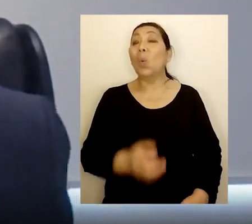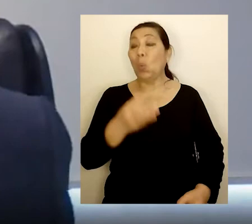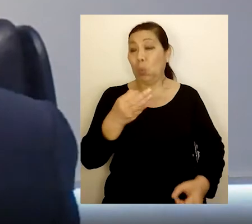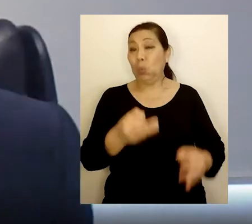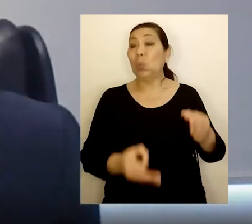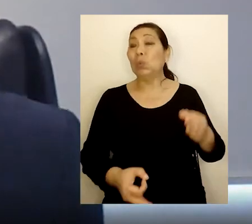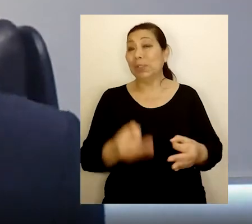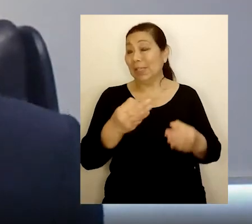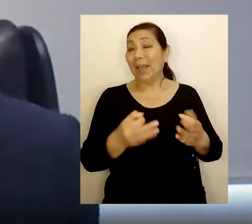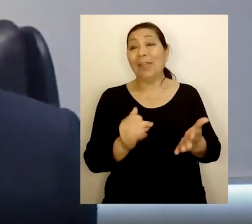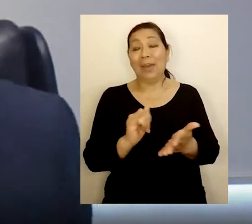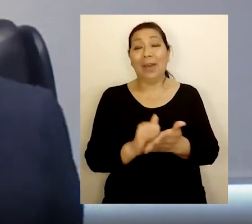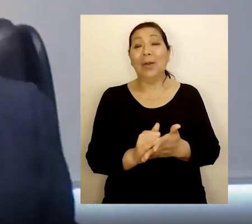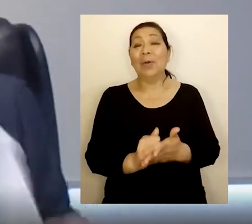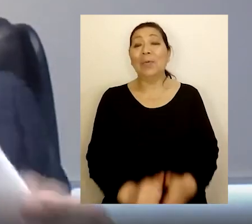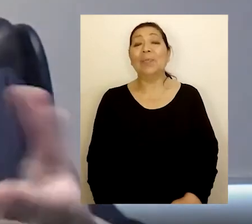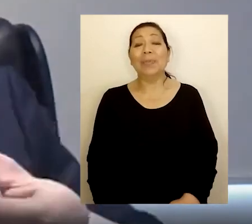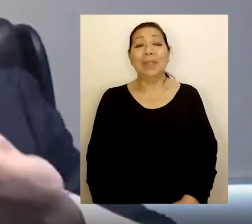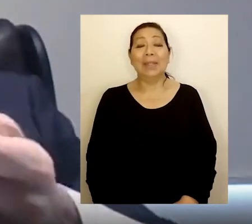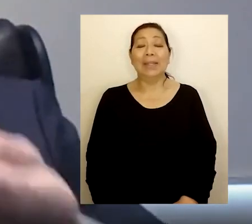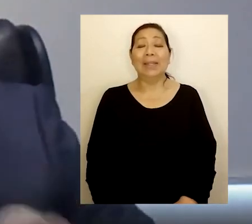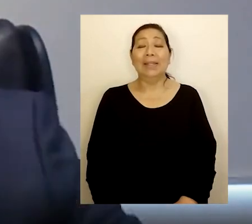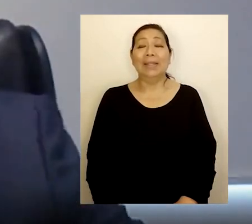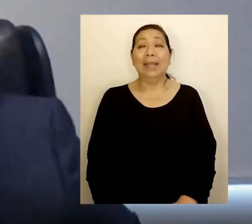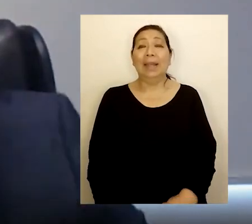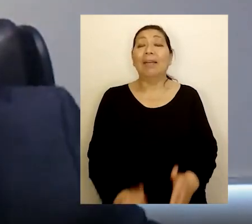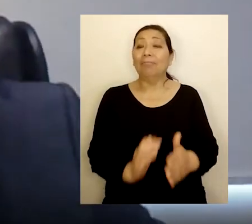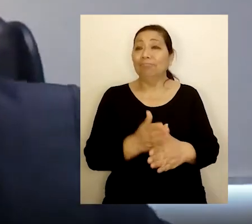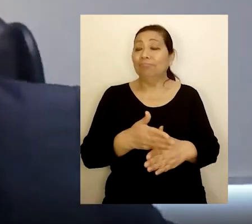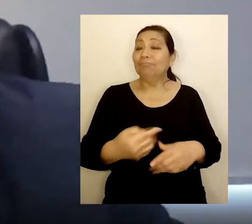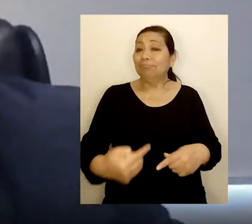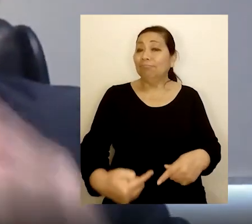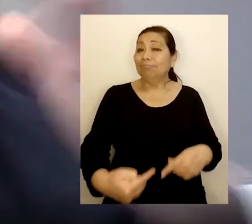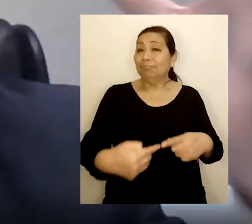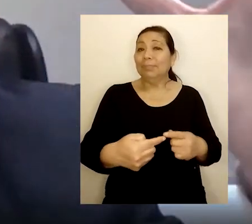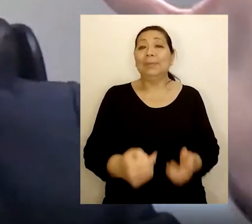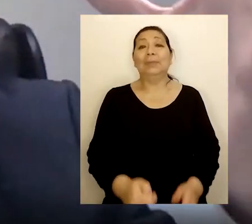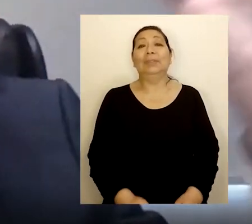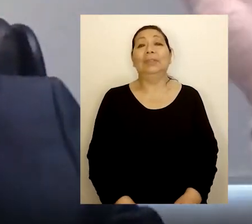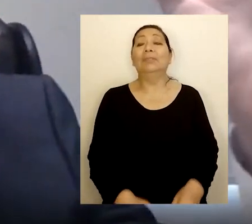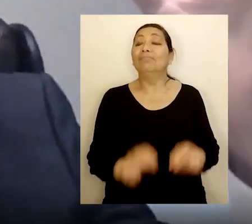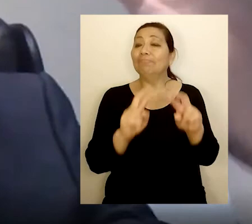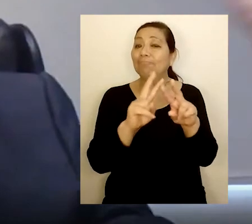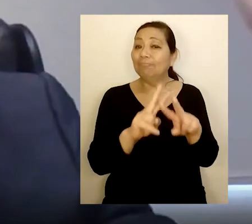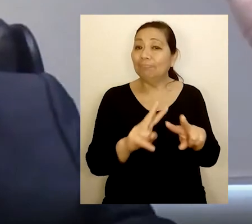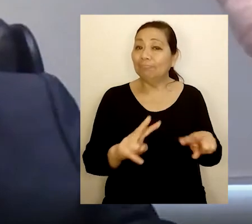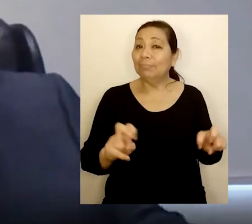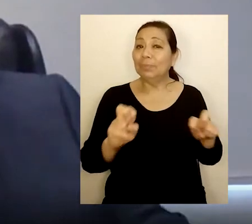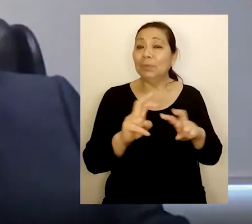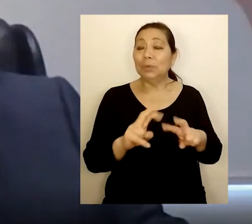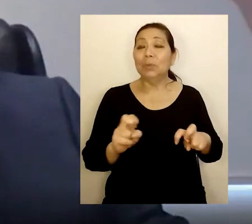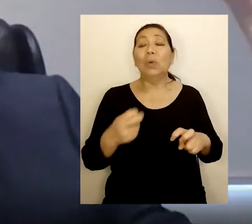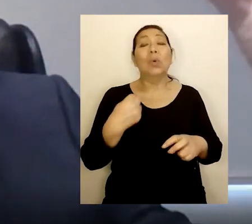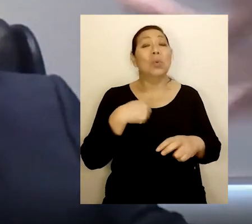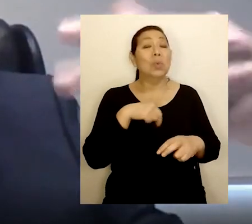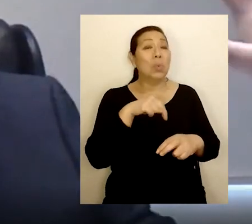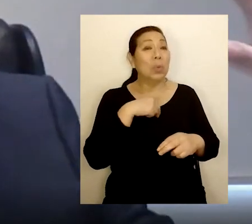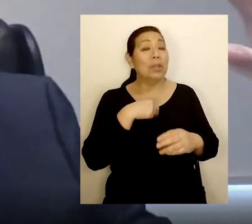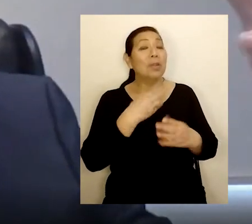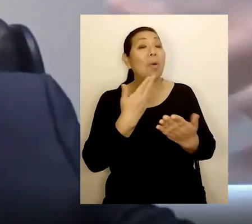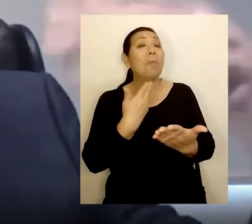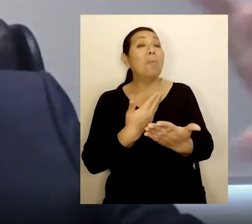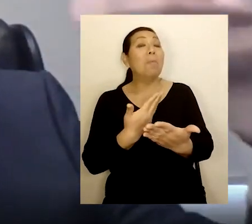juzgado? Lo que hace el juzgado es entra a una discusión y analiza si nuestros